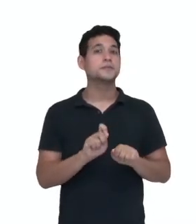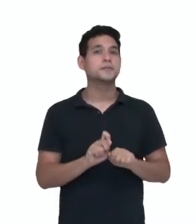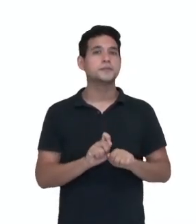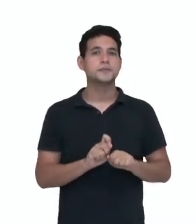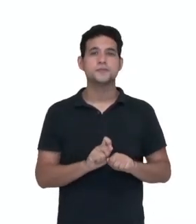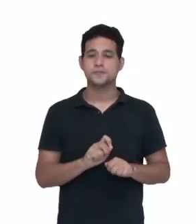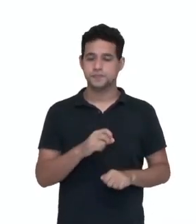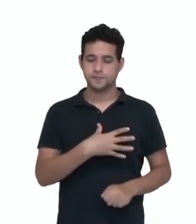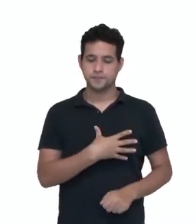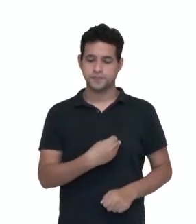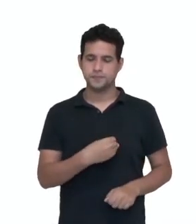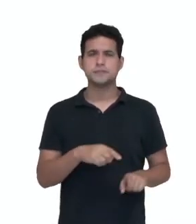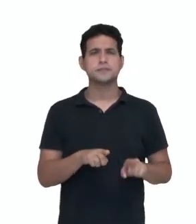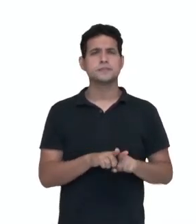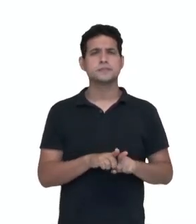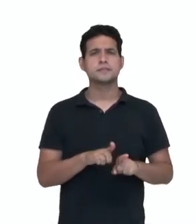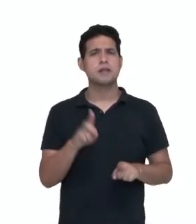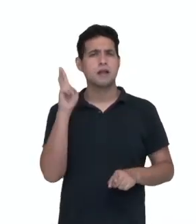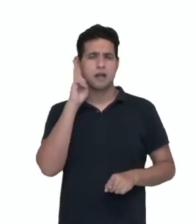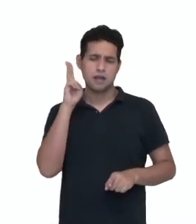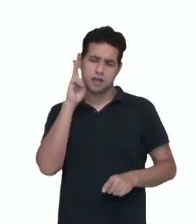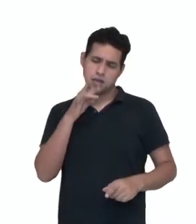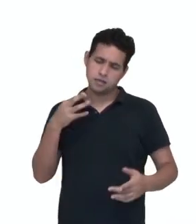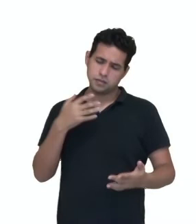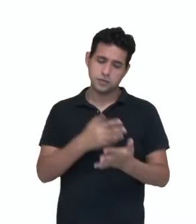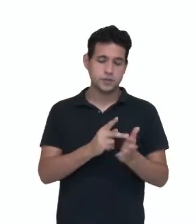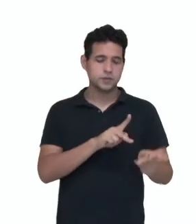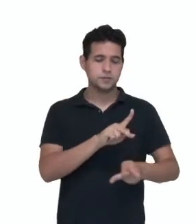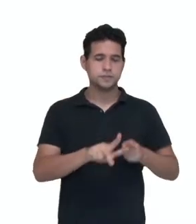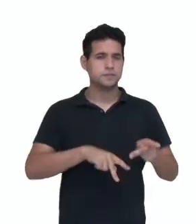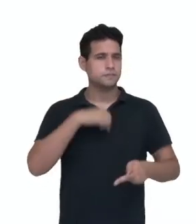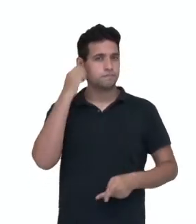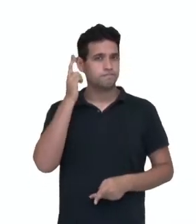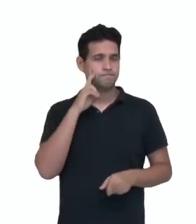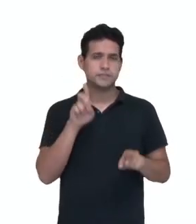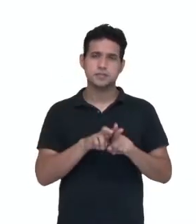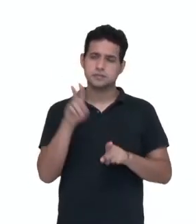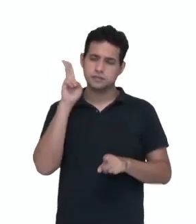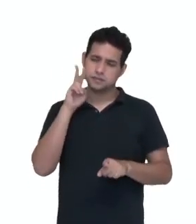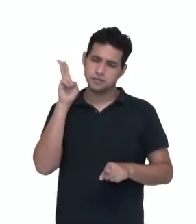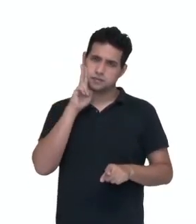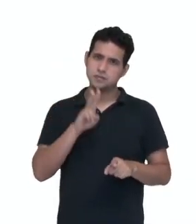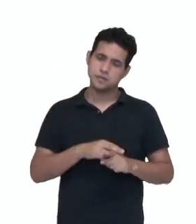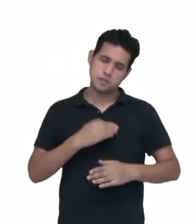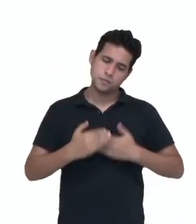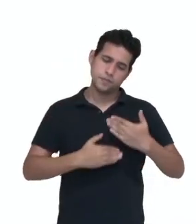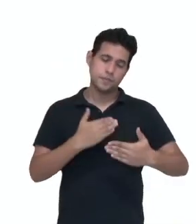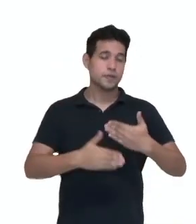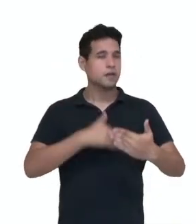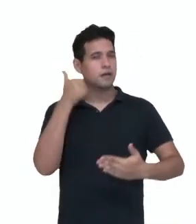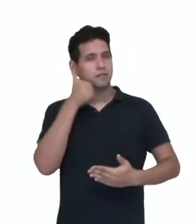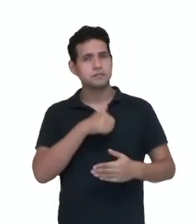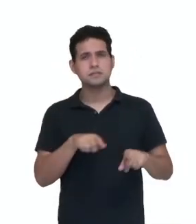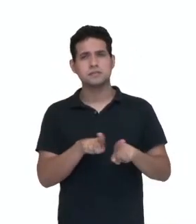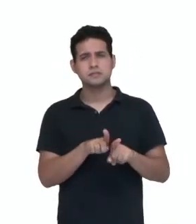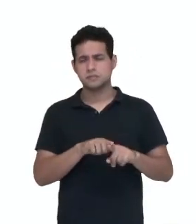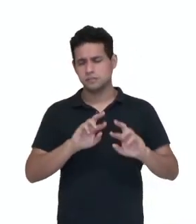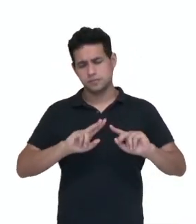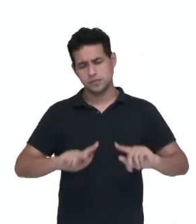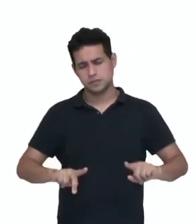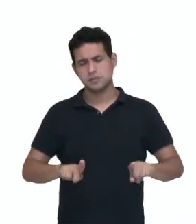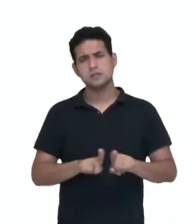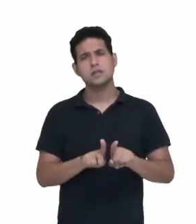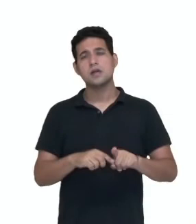su hija, habla de la historia de su pueblo negro, de las historias que les cuentan las mujeres a sus hijas, de